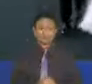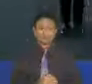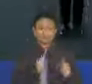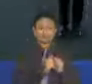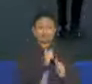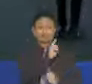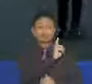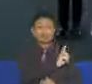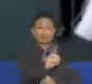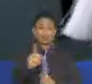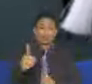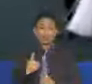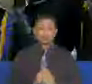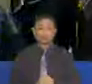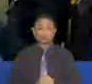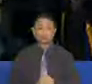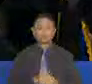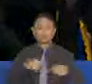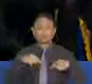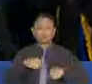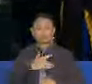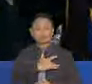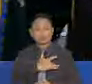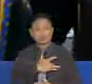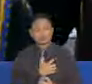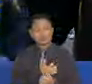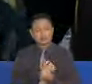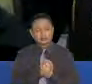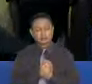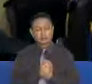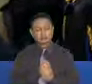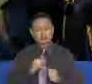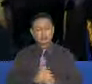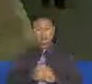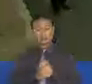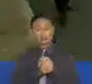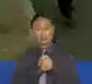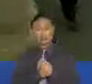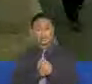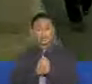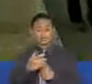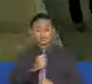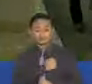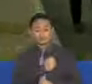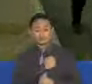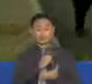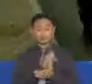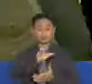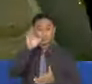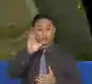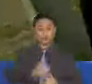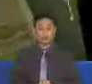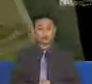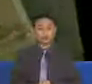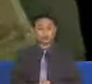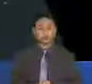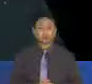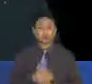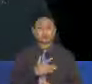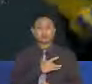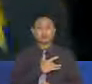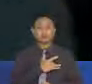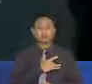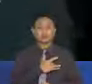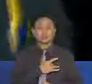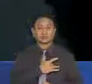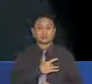uno y me involucra un sentimiento involucra el amor que se tiene hacia nuestros colores el sentimiento